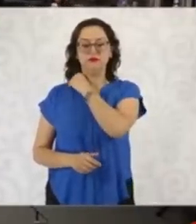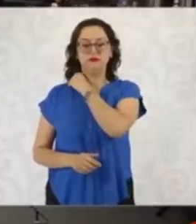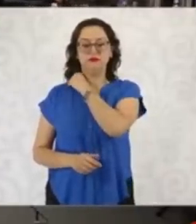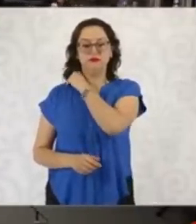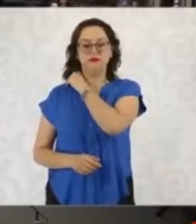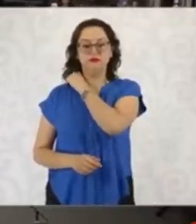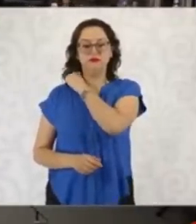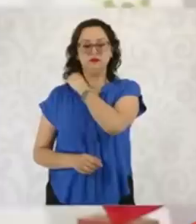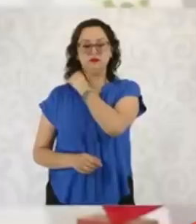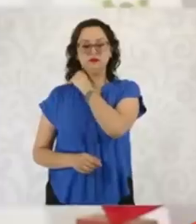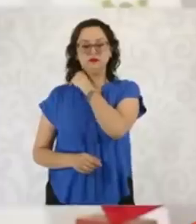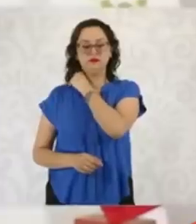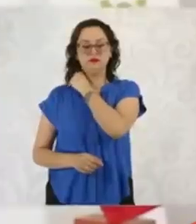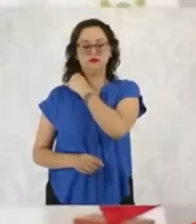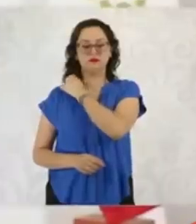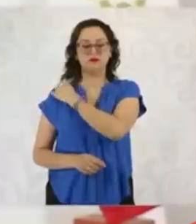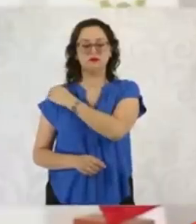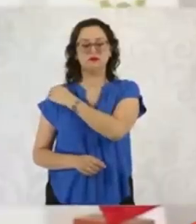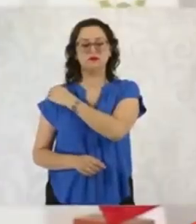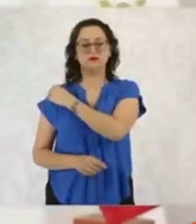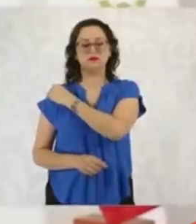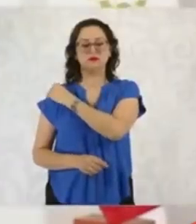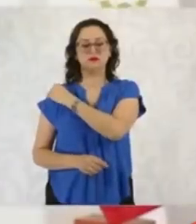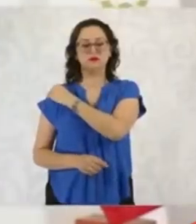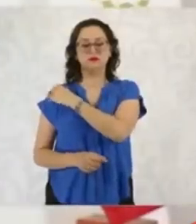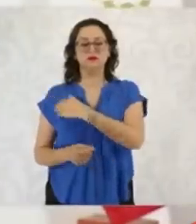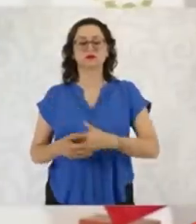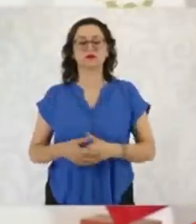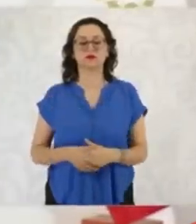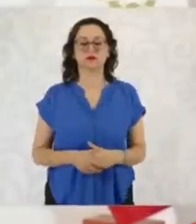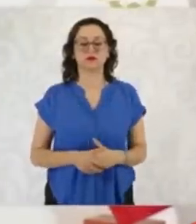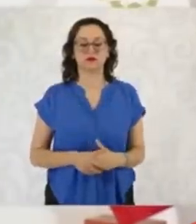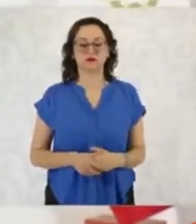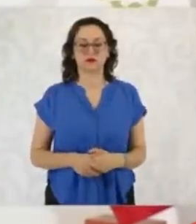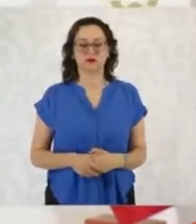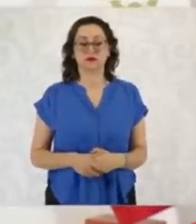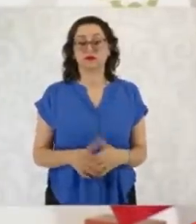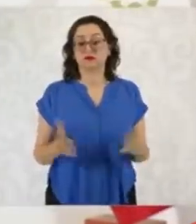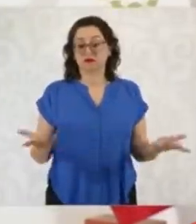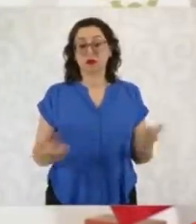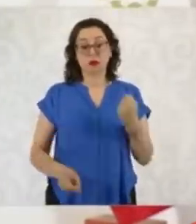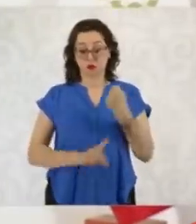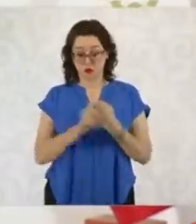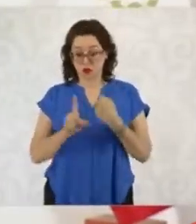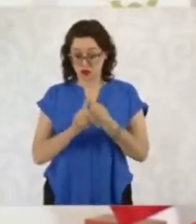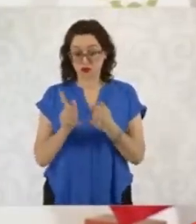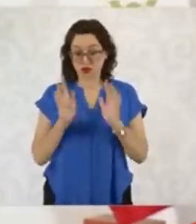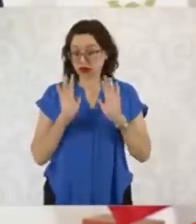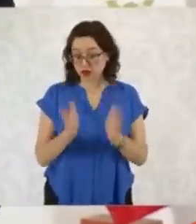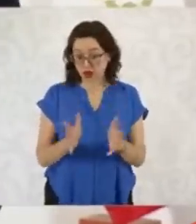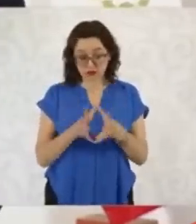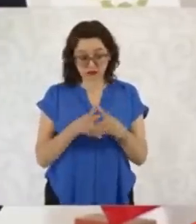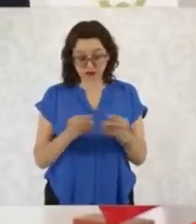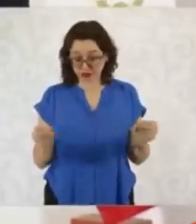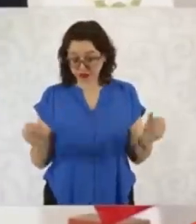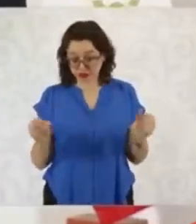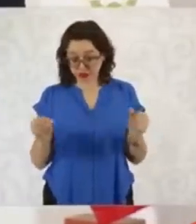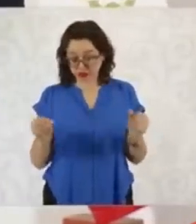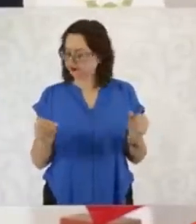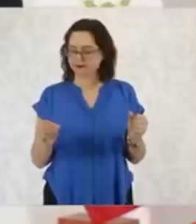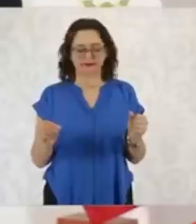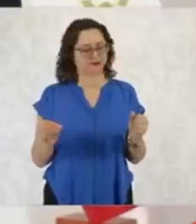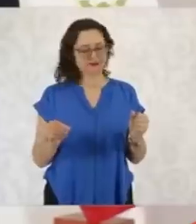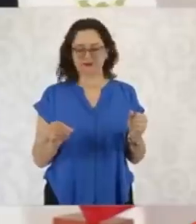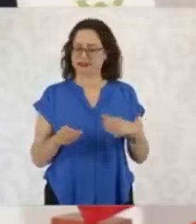asunto es que no terminará aquí este problema, porque próximamente vendrá otra